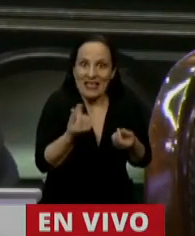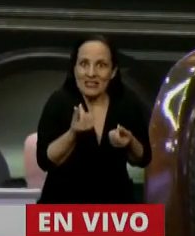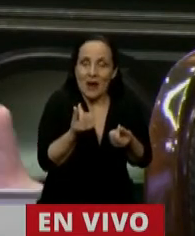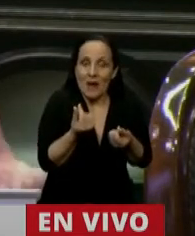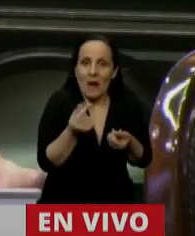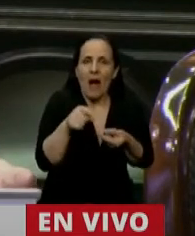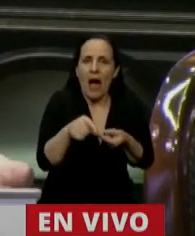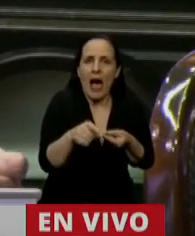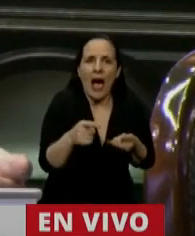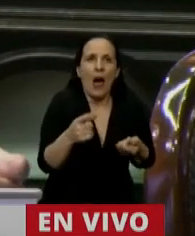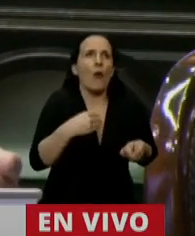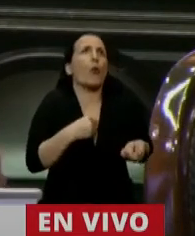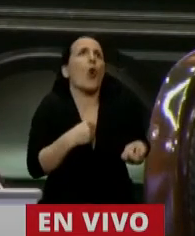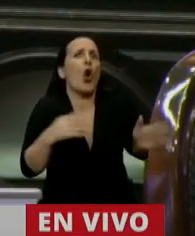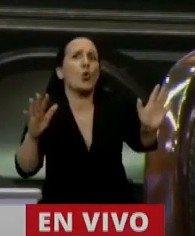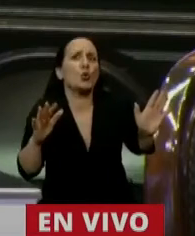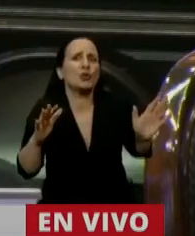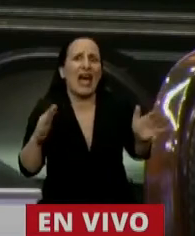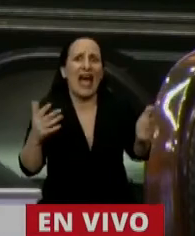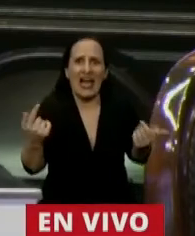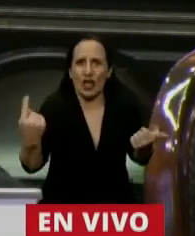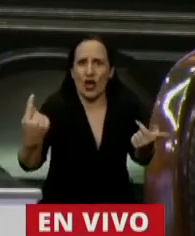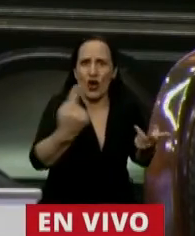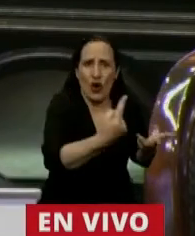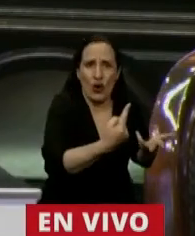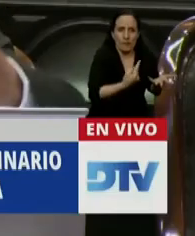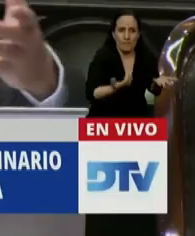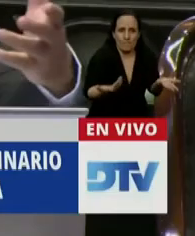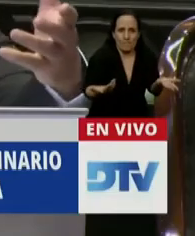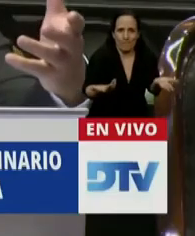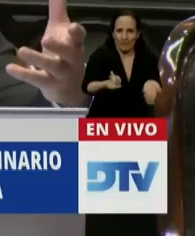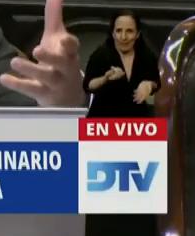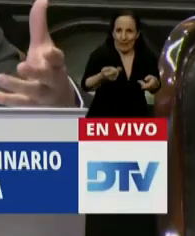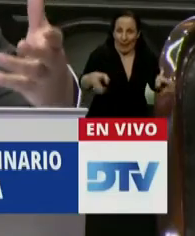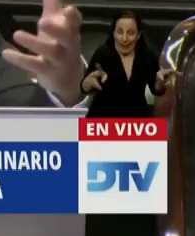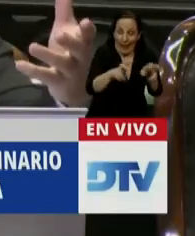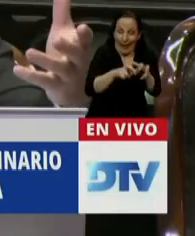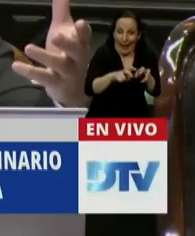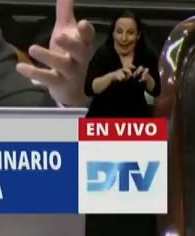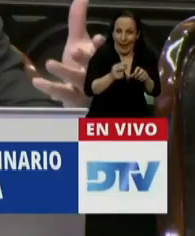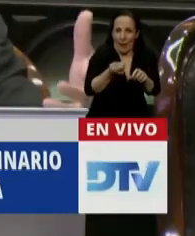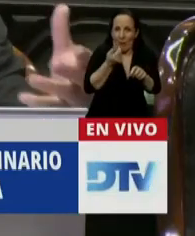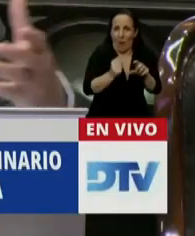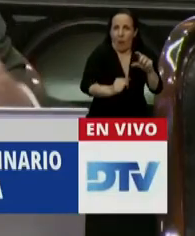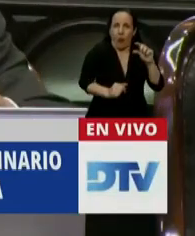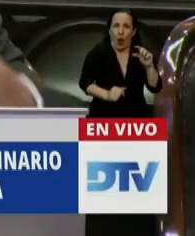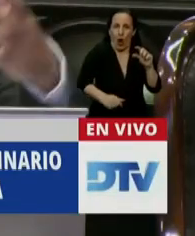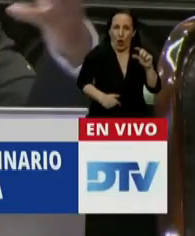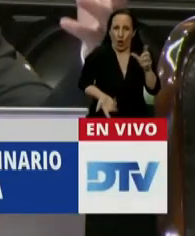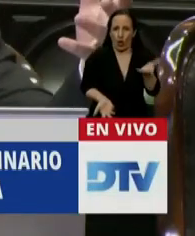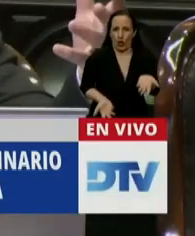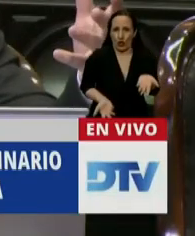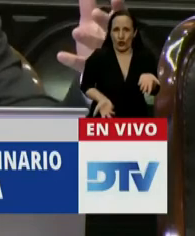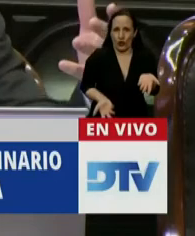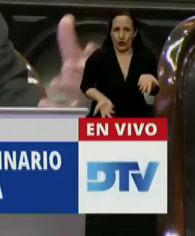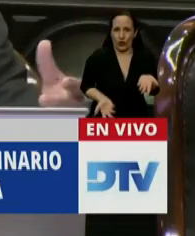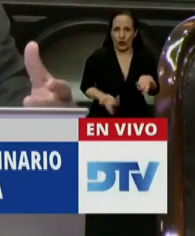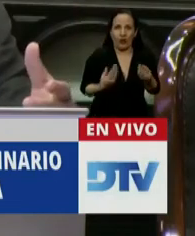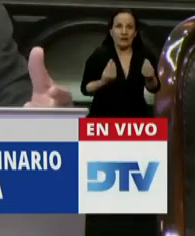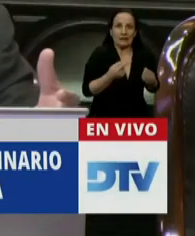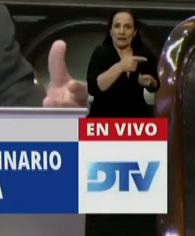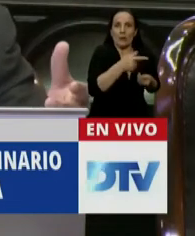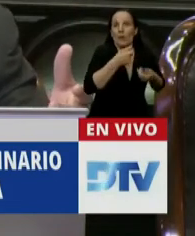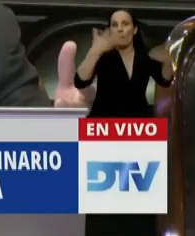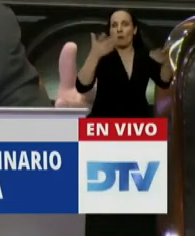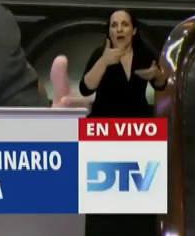implementación, porque de hecho hoy, según el reporte diario del Servicio Nacional de Manejo del Fuego, volvieron, por ejemplo, los incendios a las zonas de las